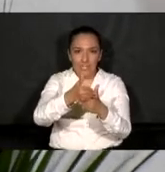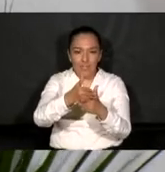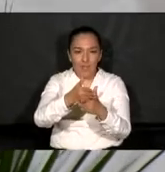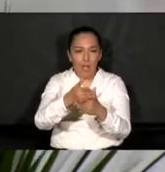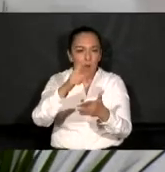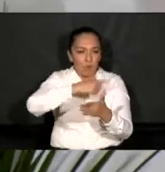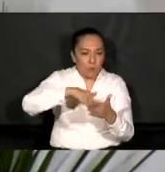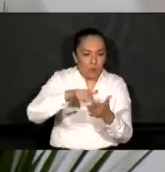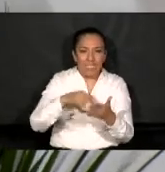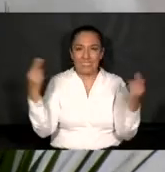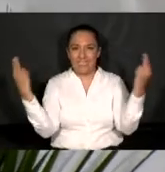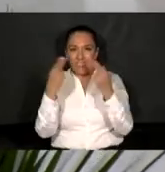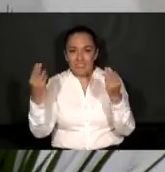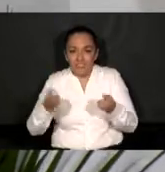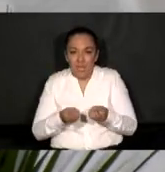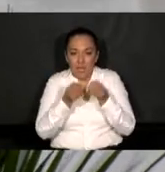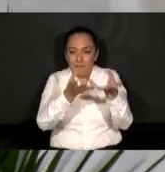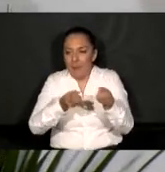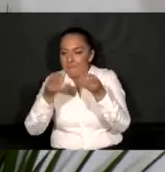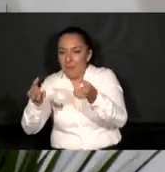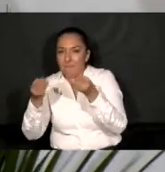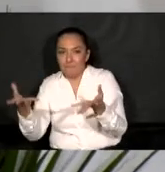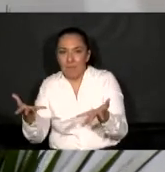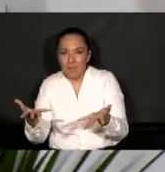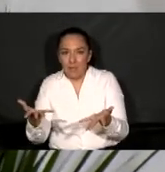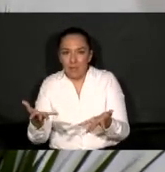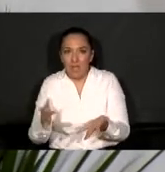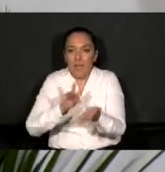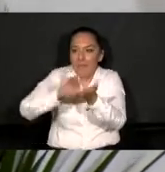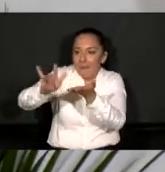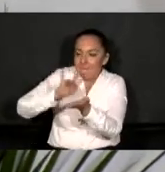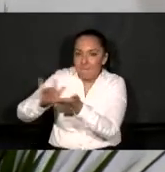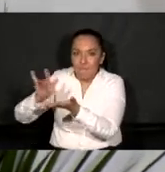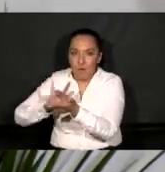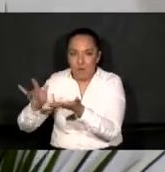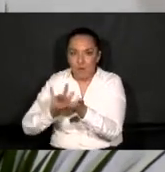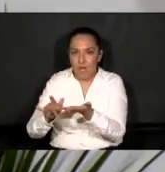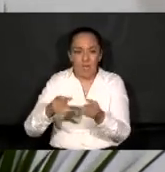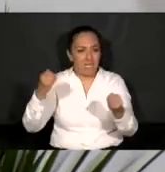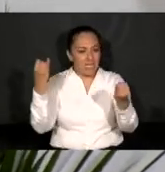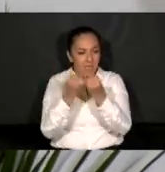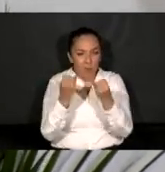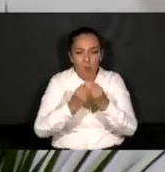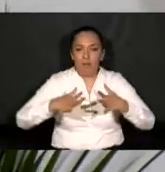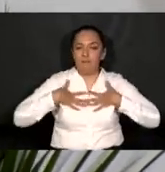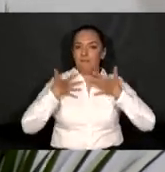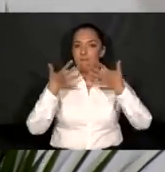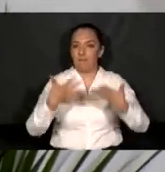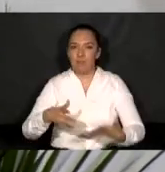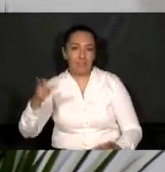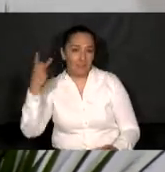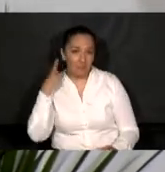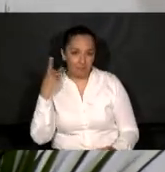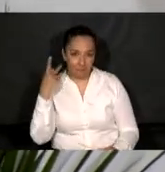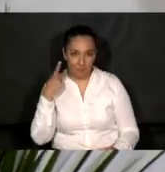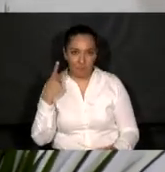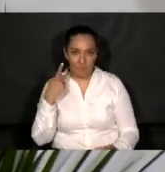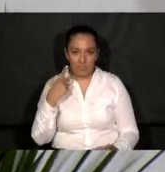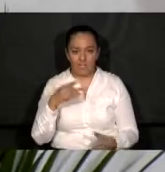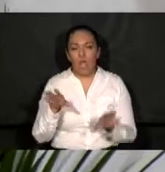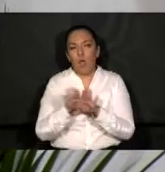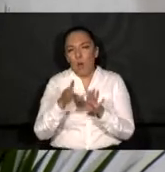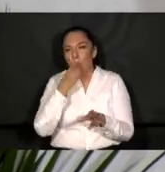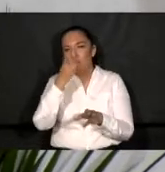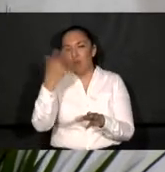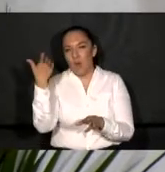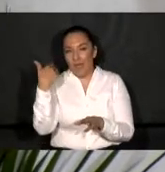los chihuahuenses y dotar de alma y espíritu a la política, como lo dijo Manuel Gómez Morín, y